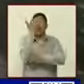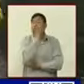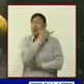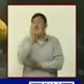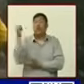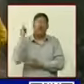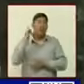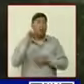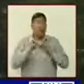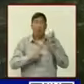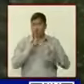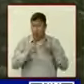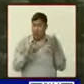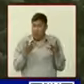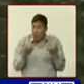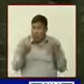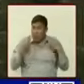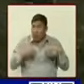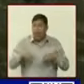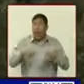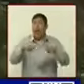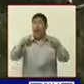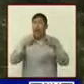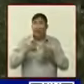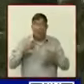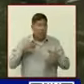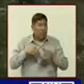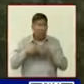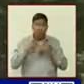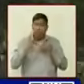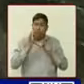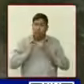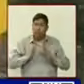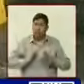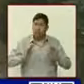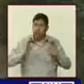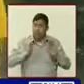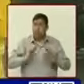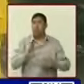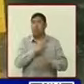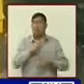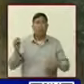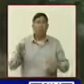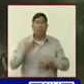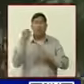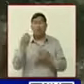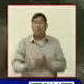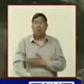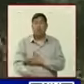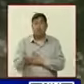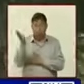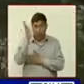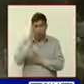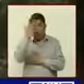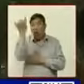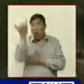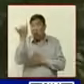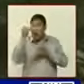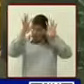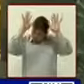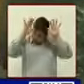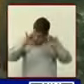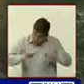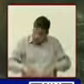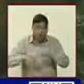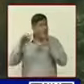Yungas, y es que la población pide que se dirijan a esta zona para transitar con mucha precaución y principalmente de día, ¿se imagina? Ya que producto de las